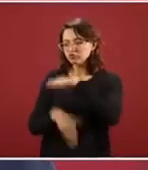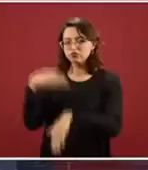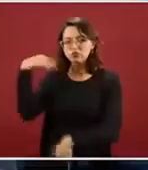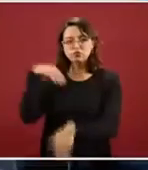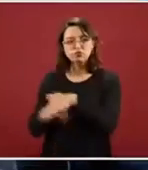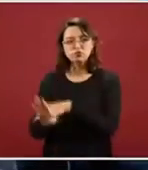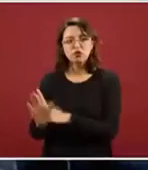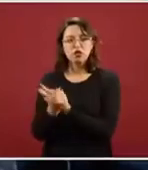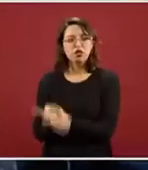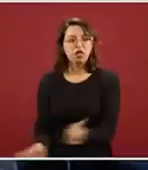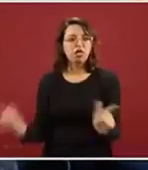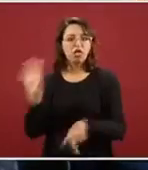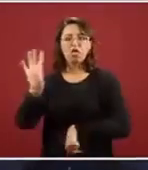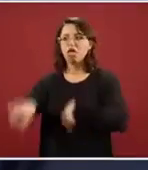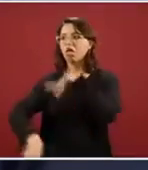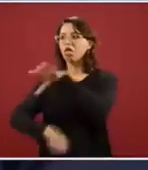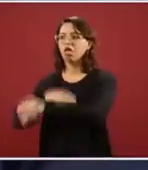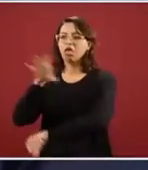Tiene que